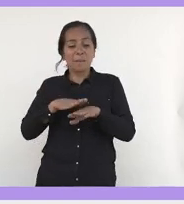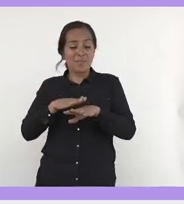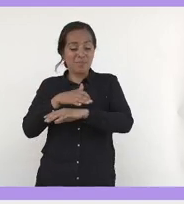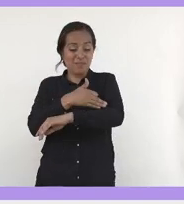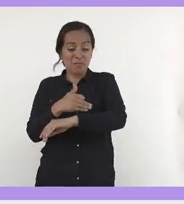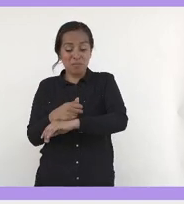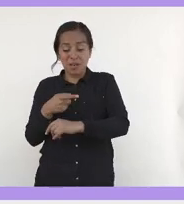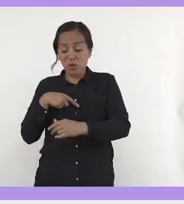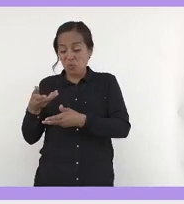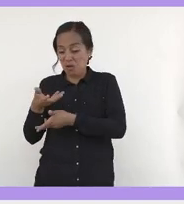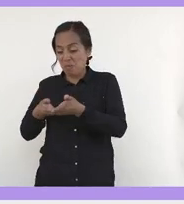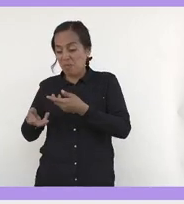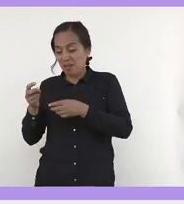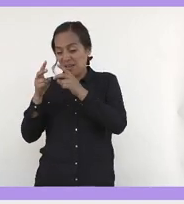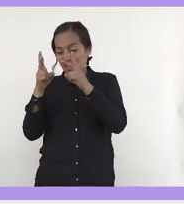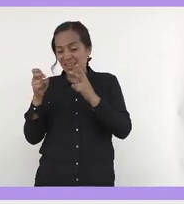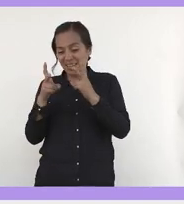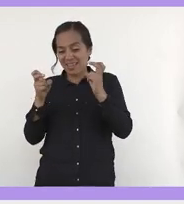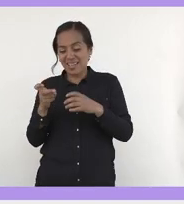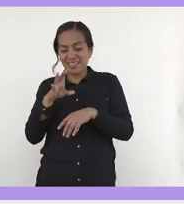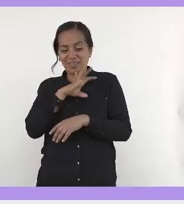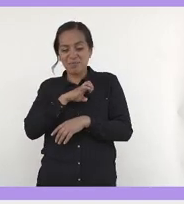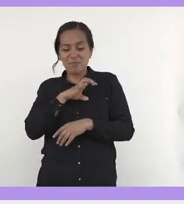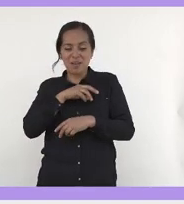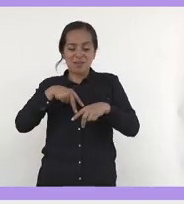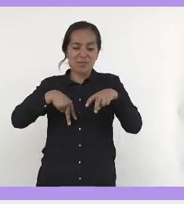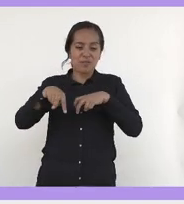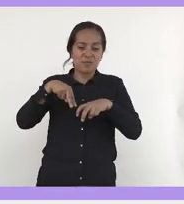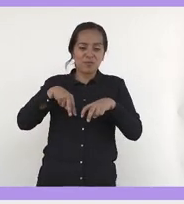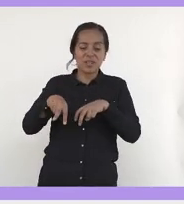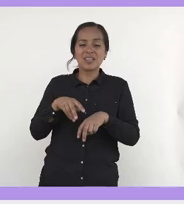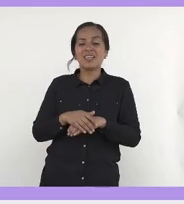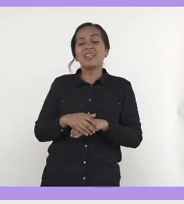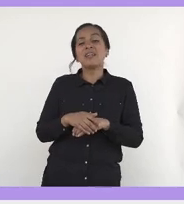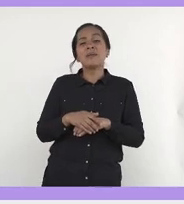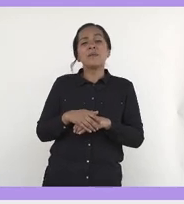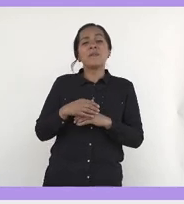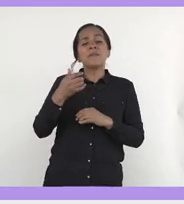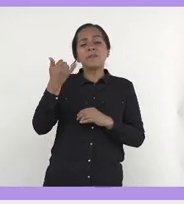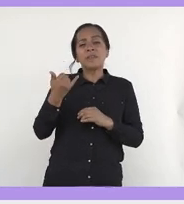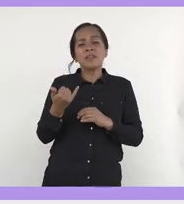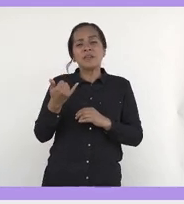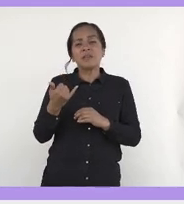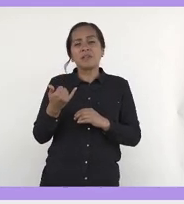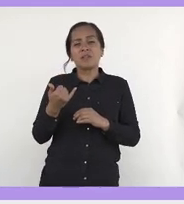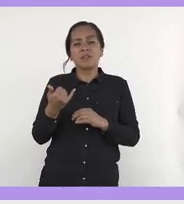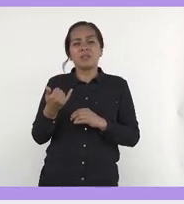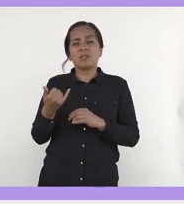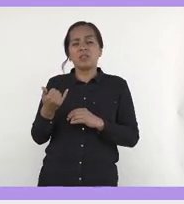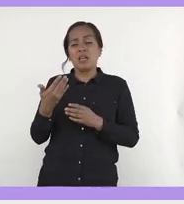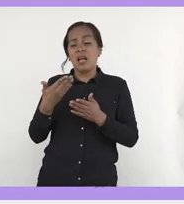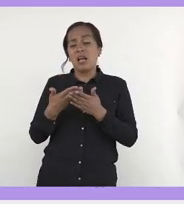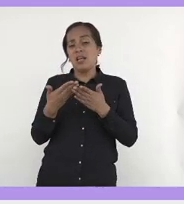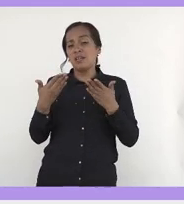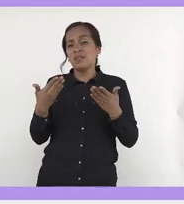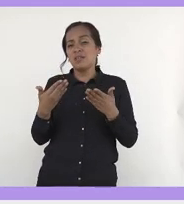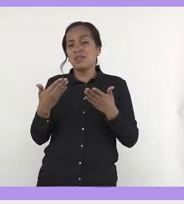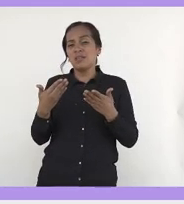de de ser fanático de esto y estar un poquito más conectada y ahora